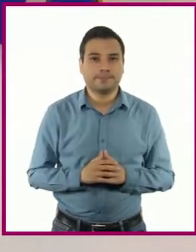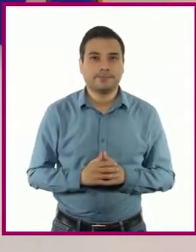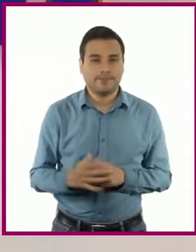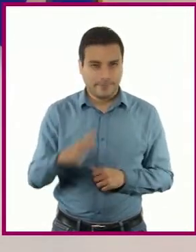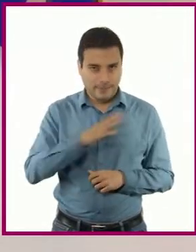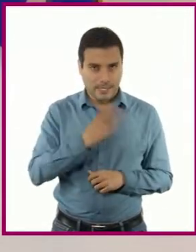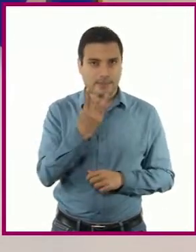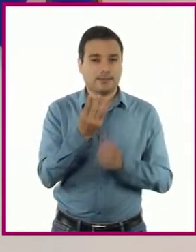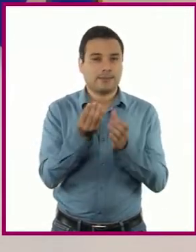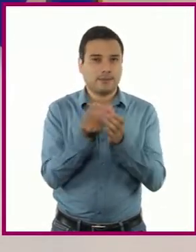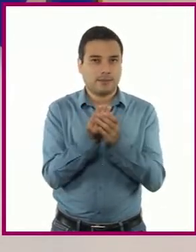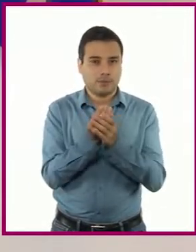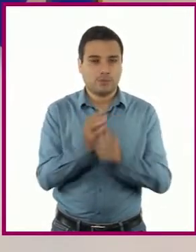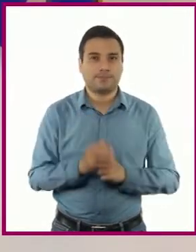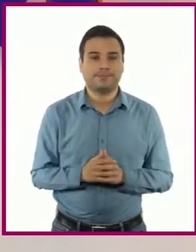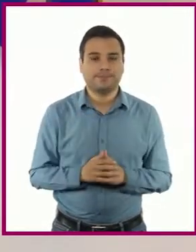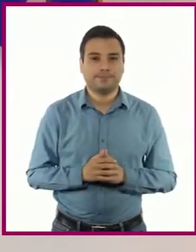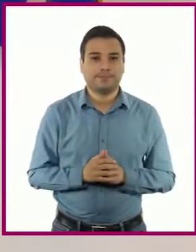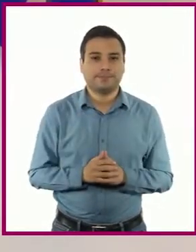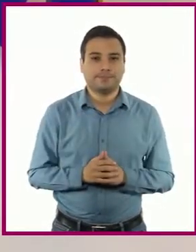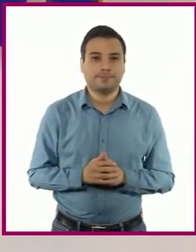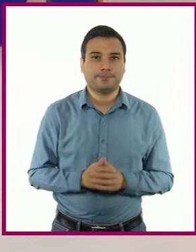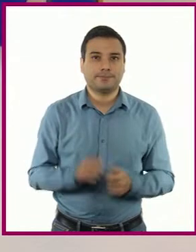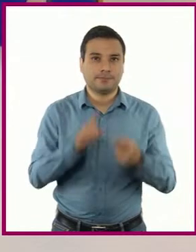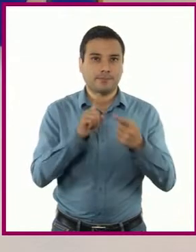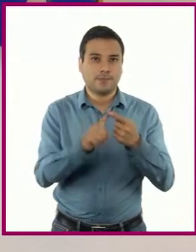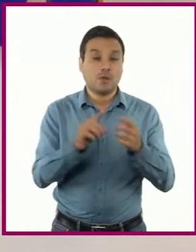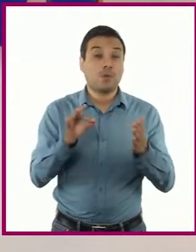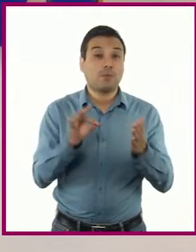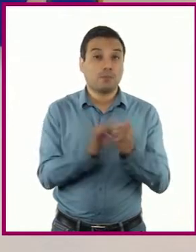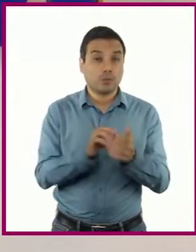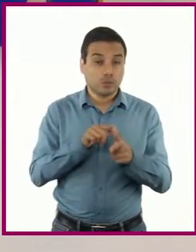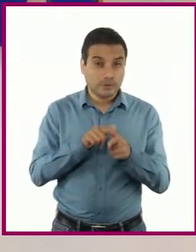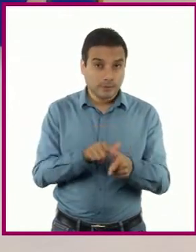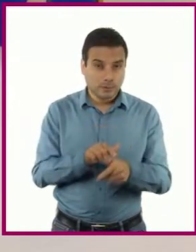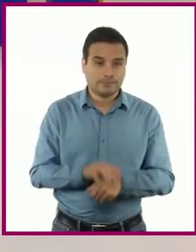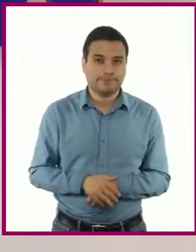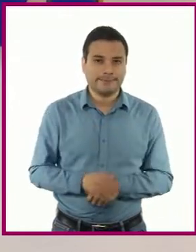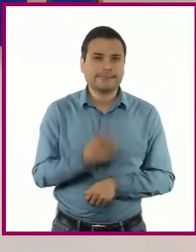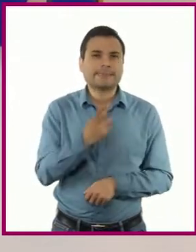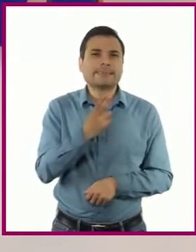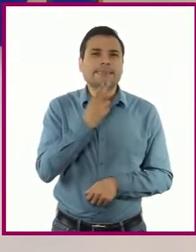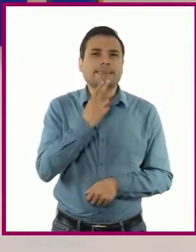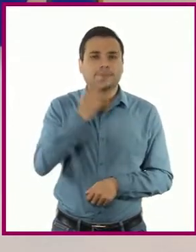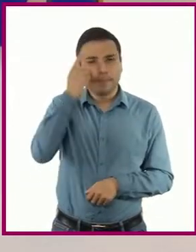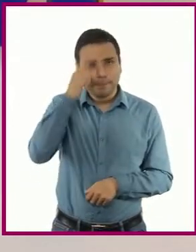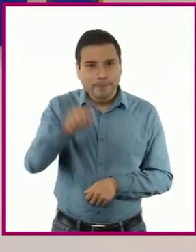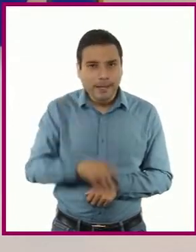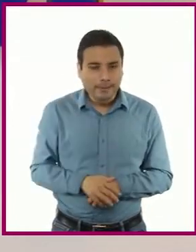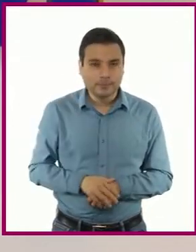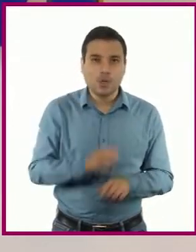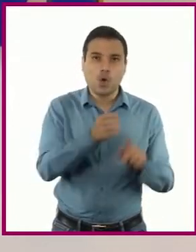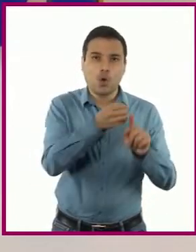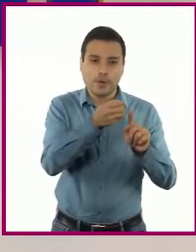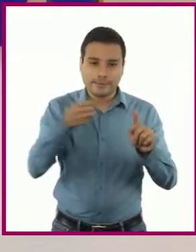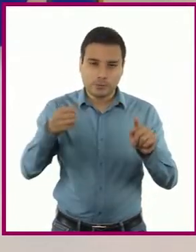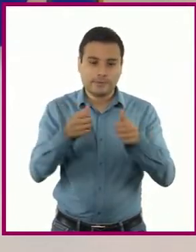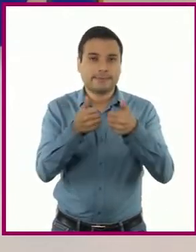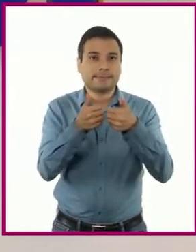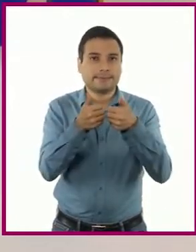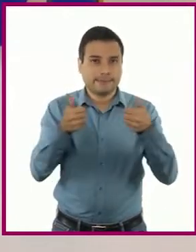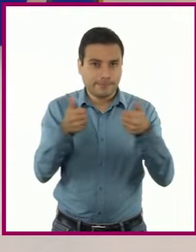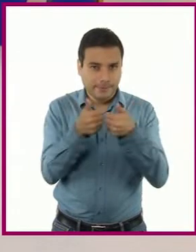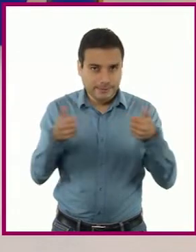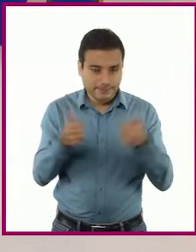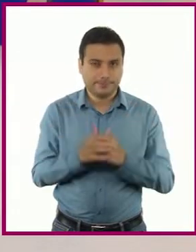3 tipos de punto. 1. Punto y seguido. Se emplea para separar una oración de otra. Indica